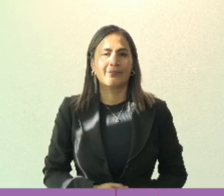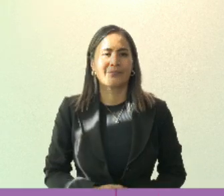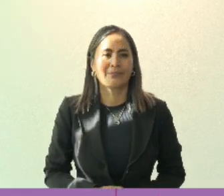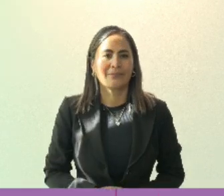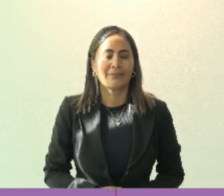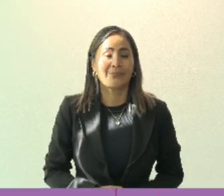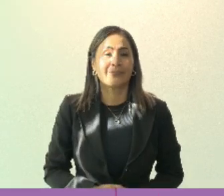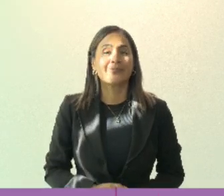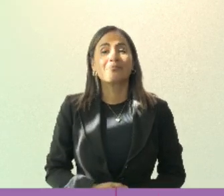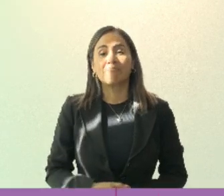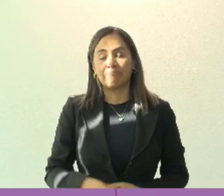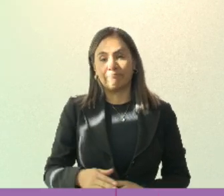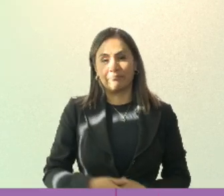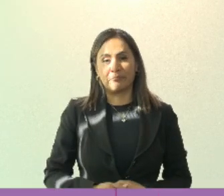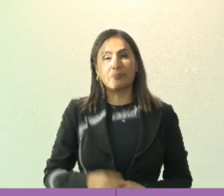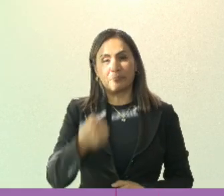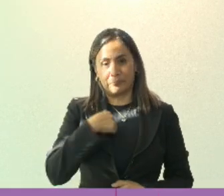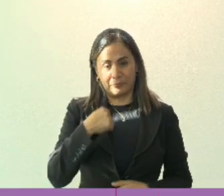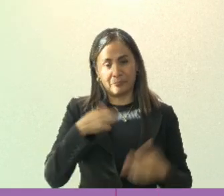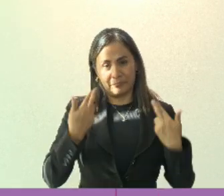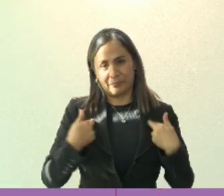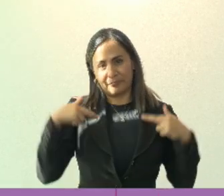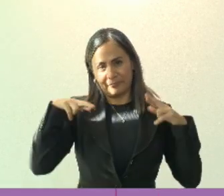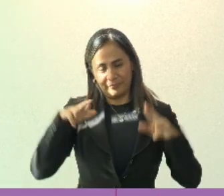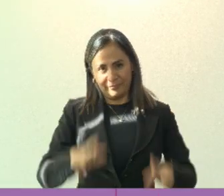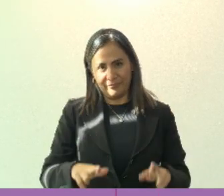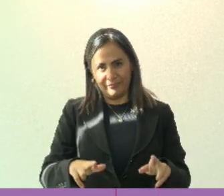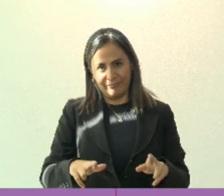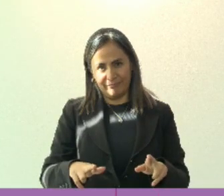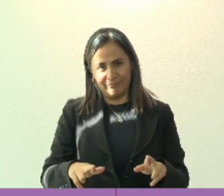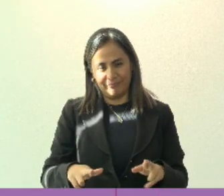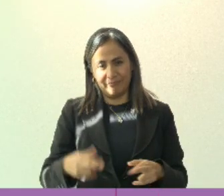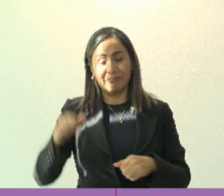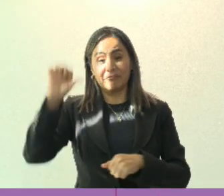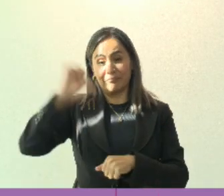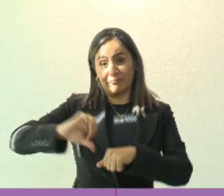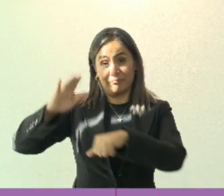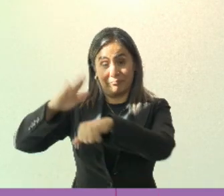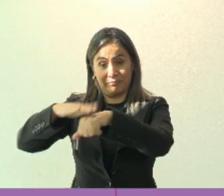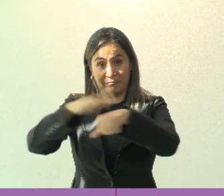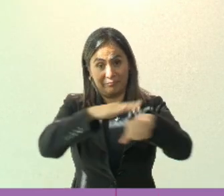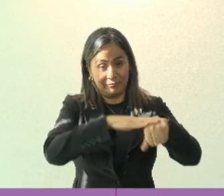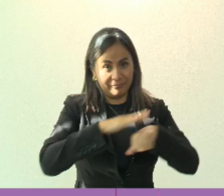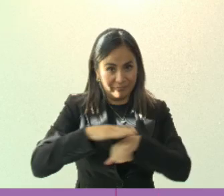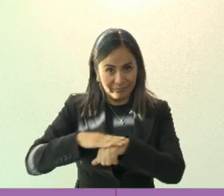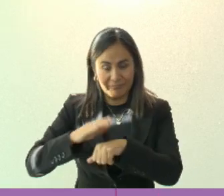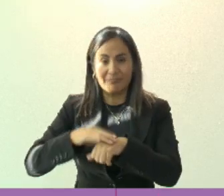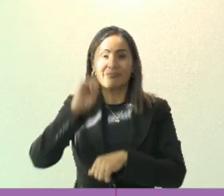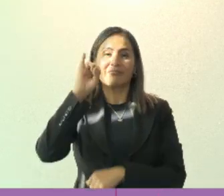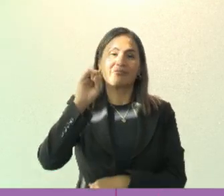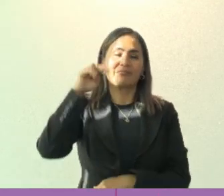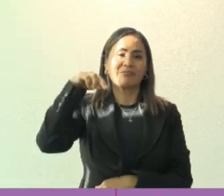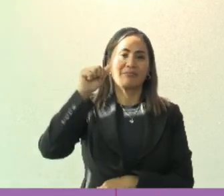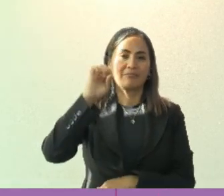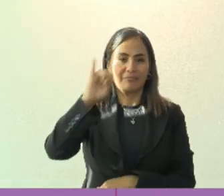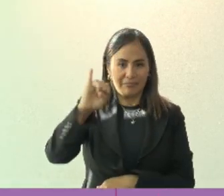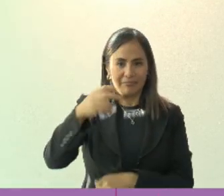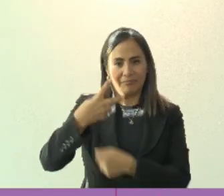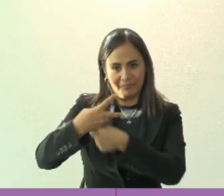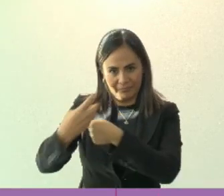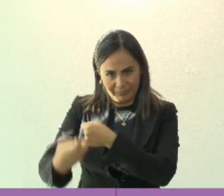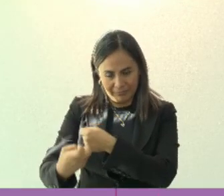Pues antes que nada, a nombre de quienes nos convocaron a este ejercicio, que son el Instituto Nacional de